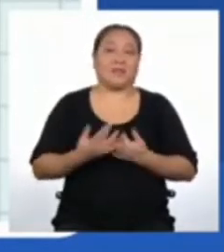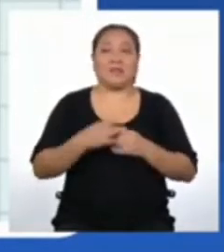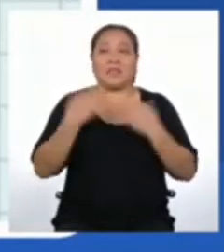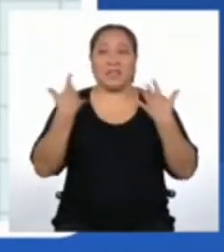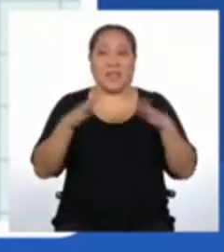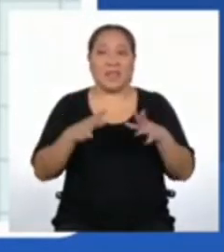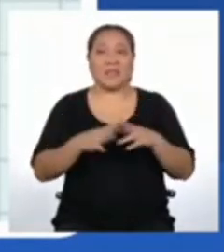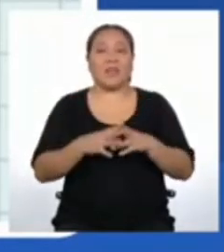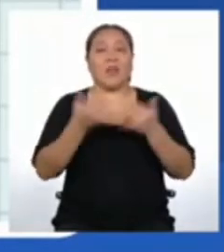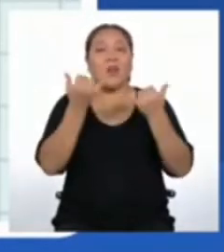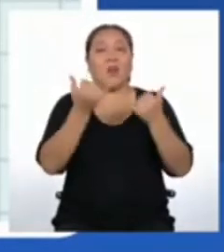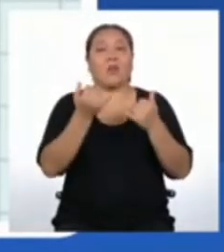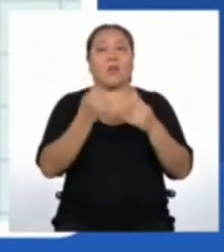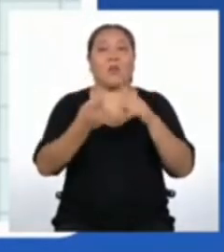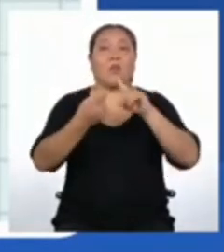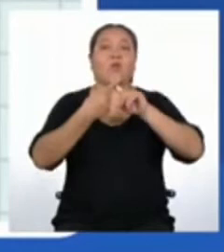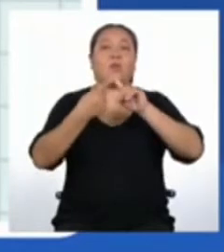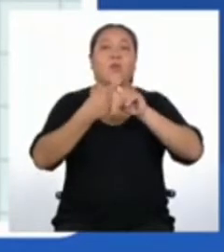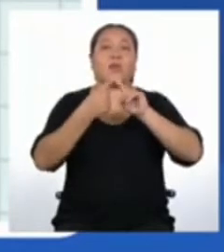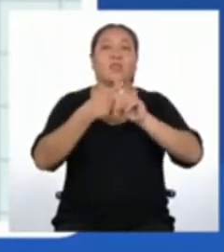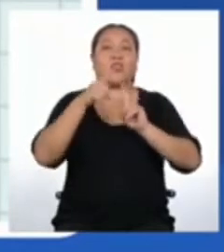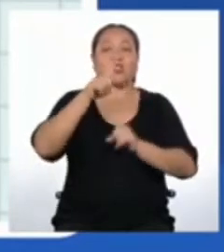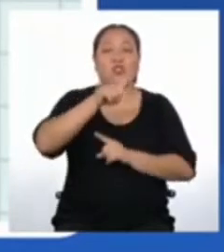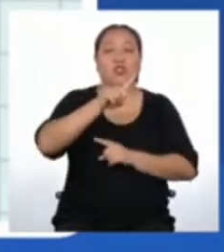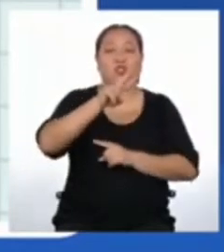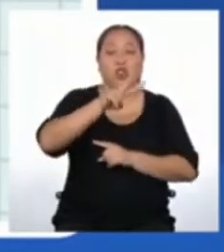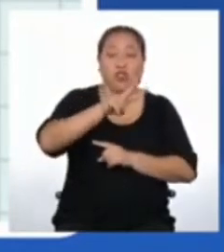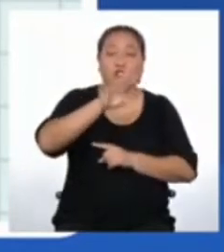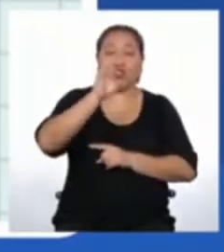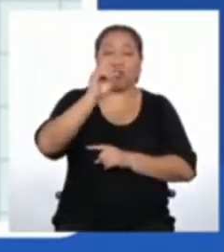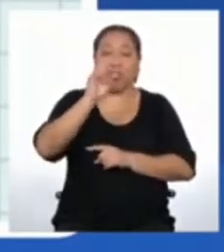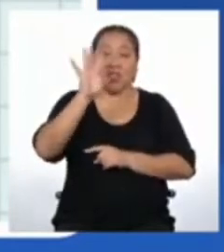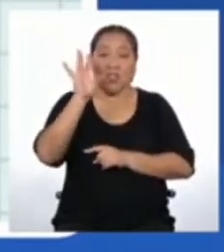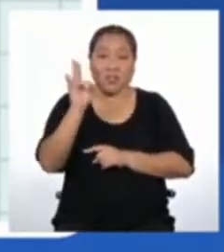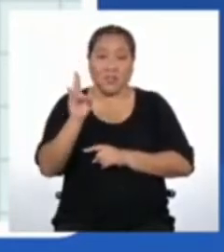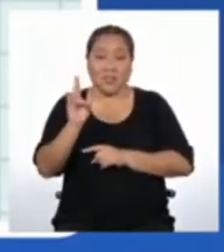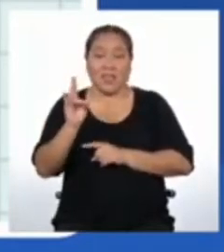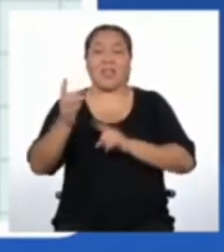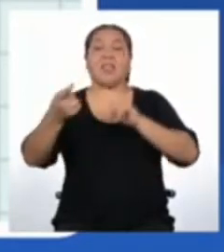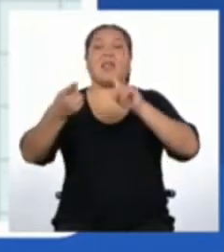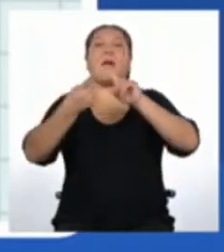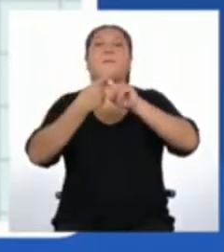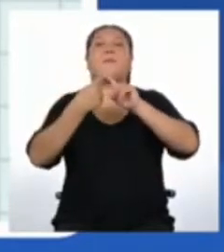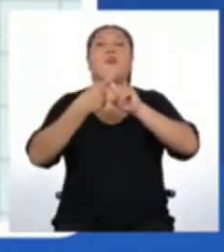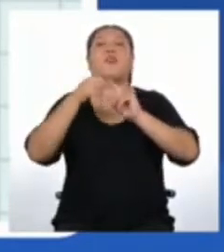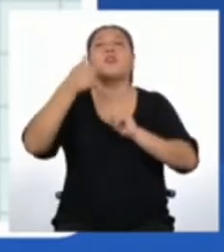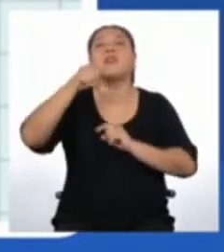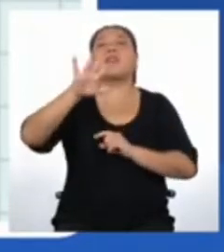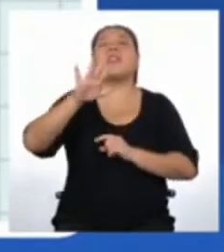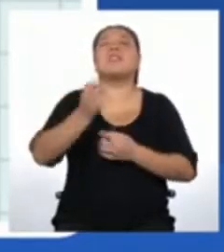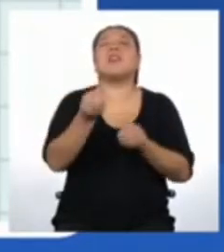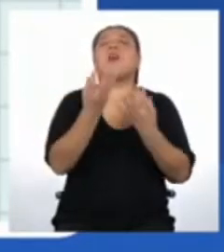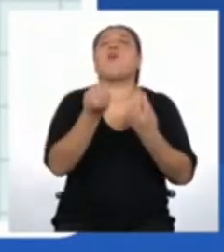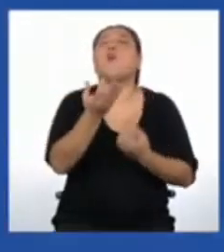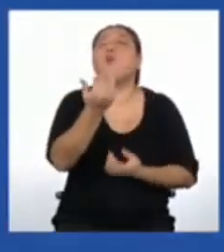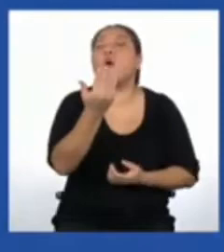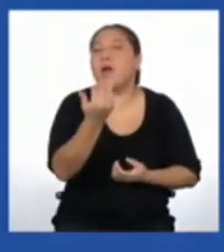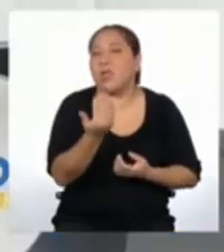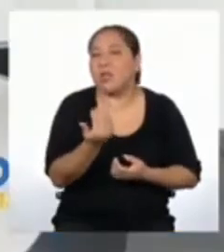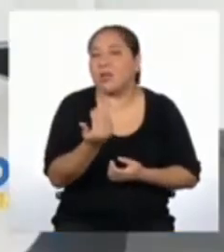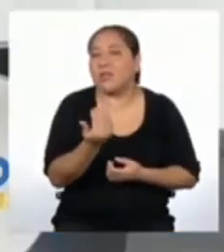y chicos, hora de la multiplicación final. ¡Vamos! ¿Quién nos dice cuánto es 207 por